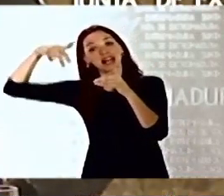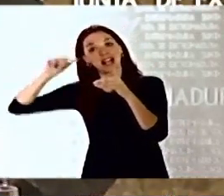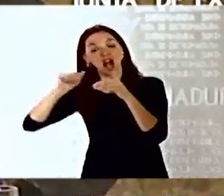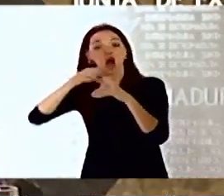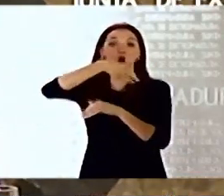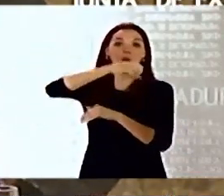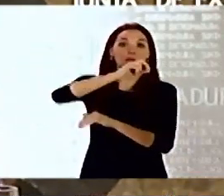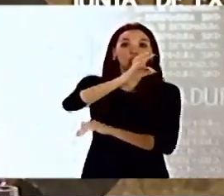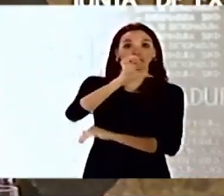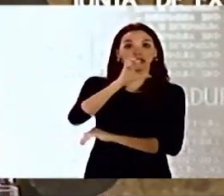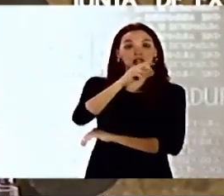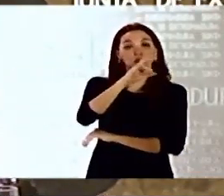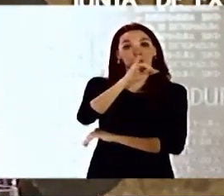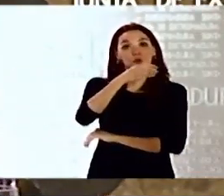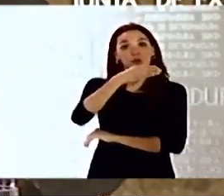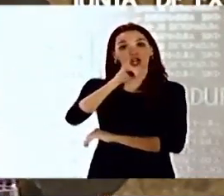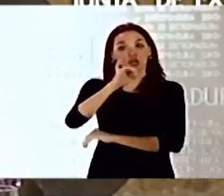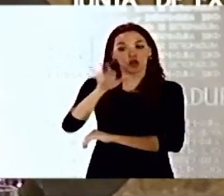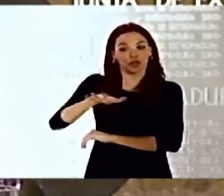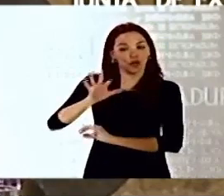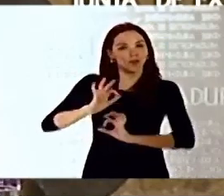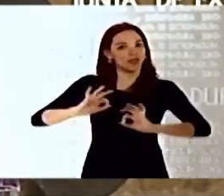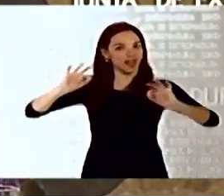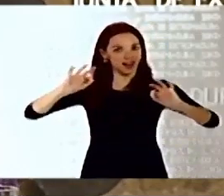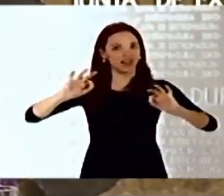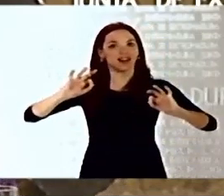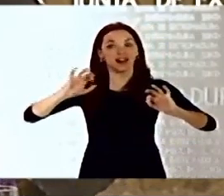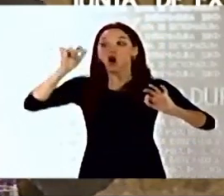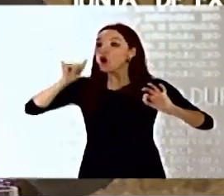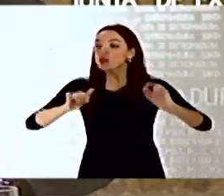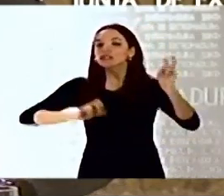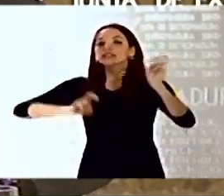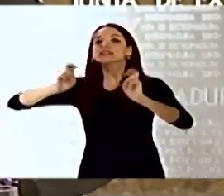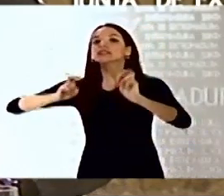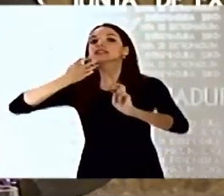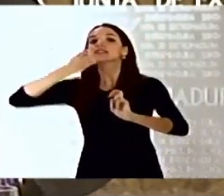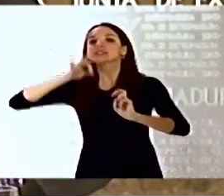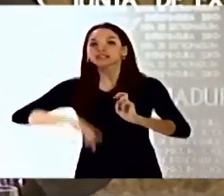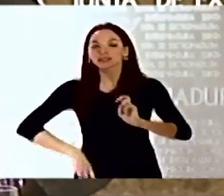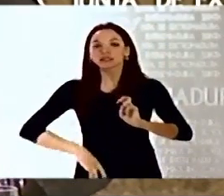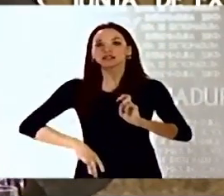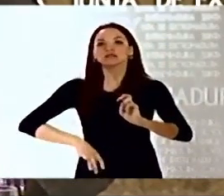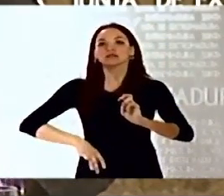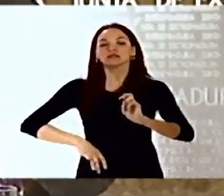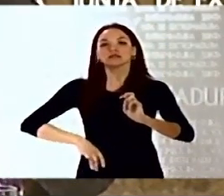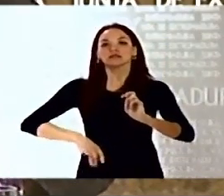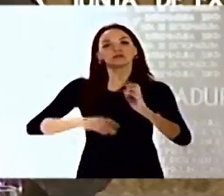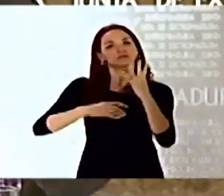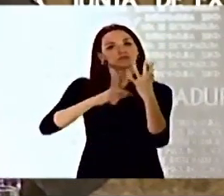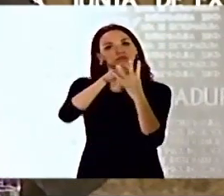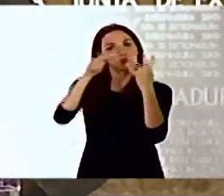en particular. Hoy están en esta sala de prensa cuatro